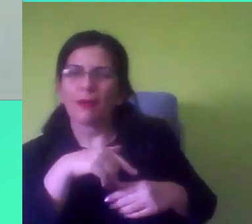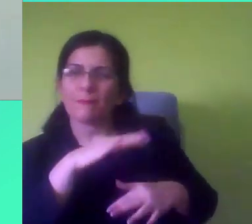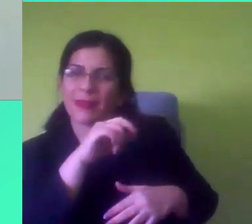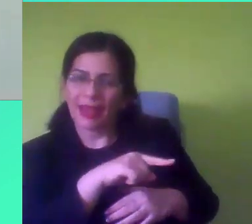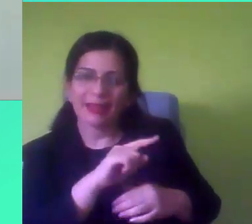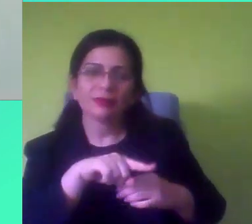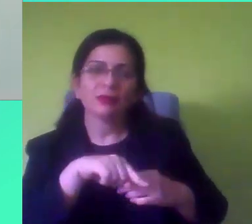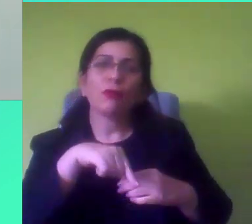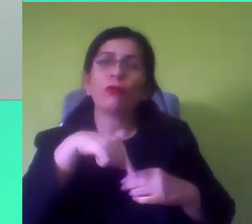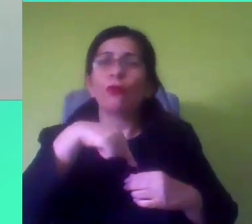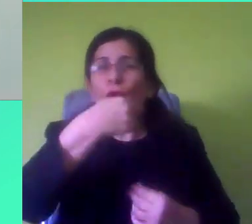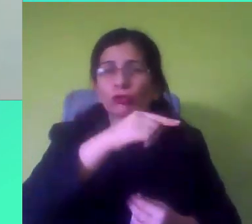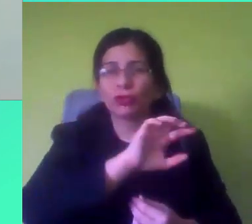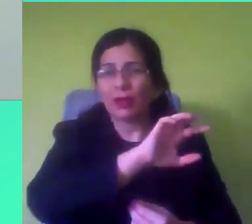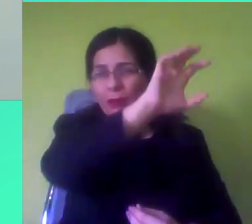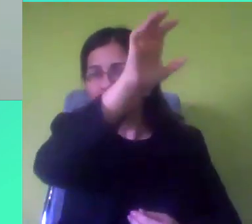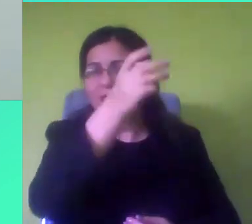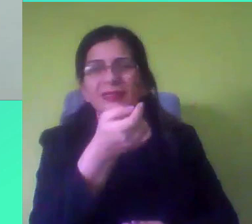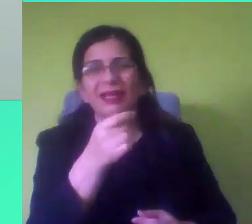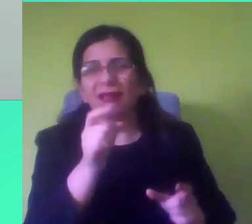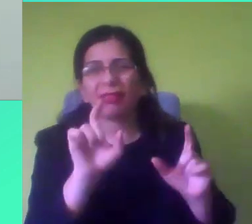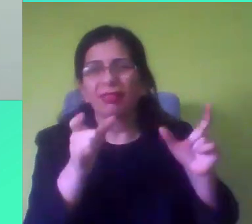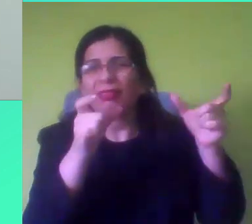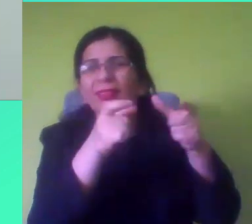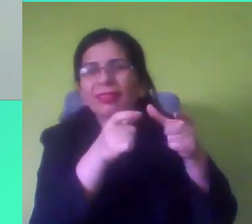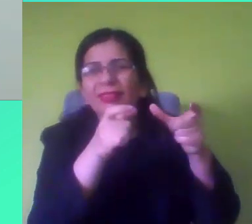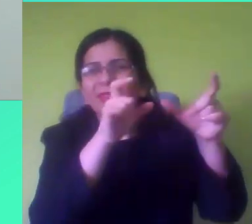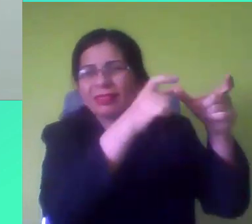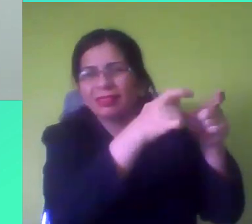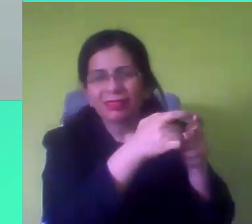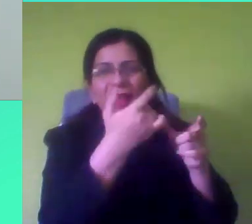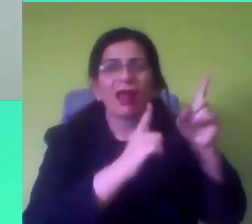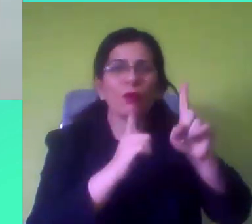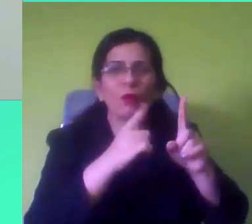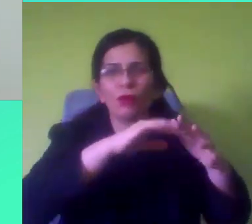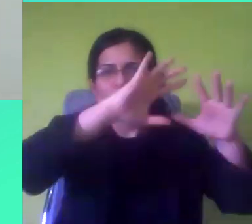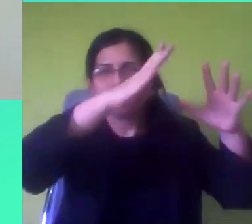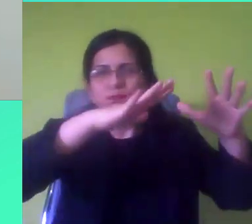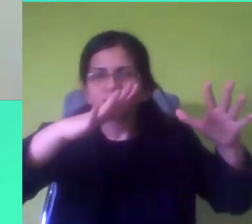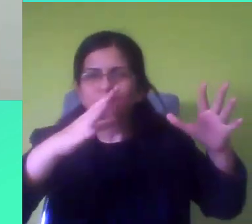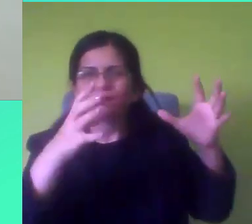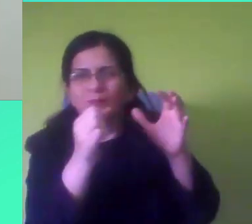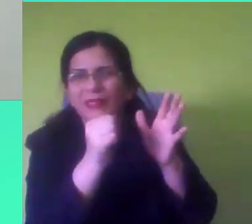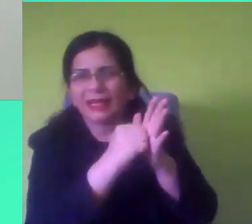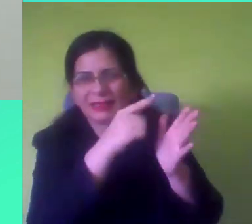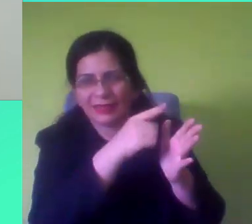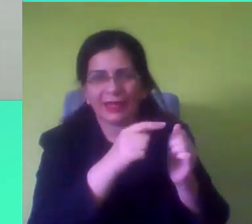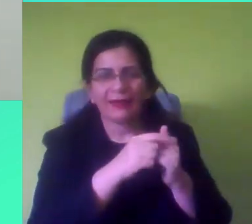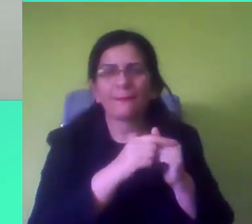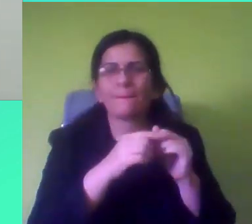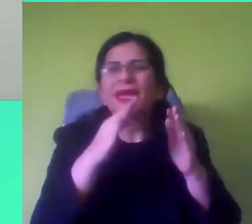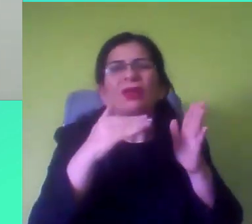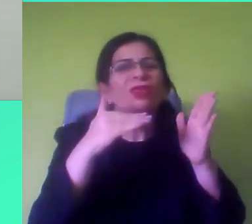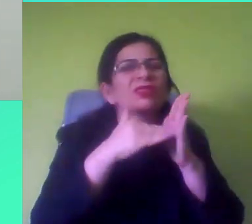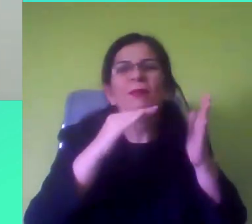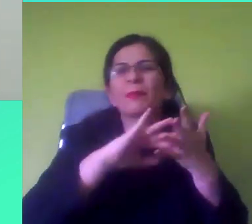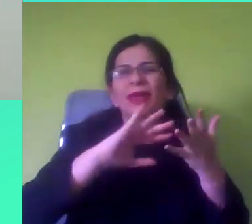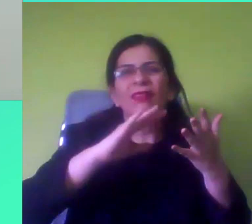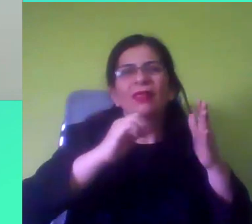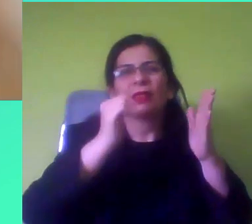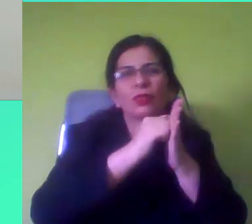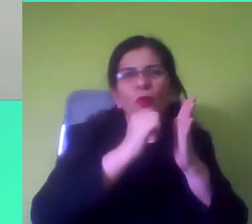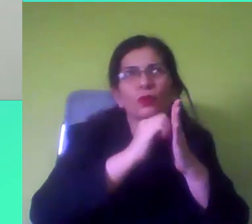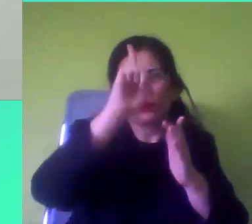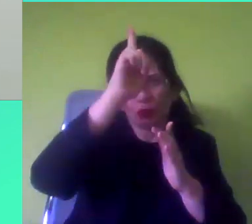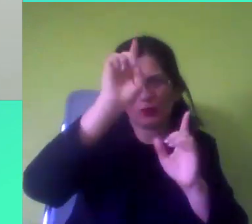provincias tienen superficies pequeñas cubiertas por glaciares, en donde la diversidad de glaciares va variando según